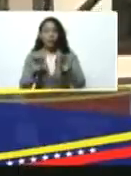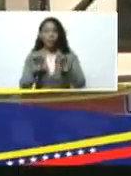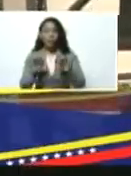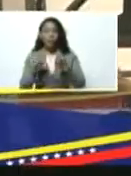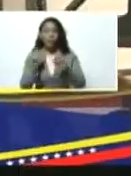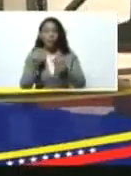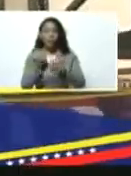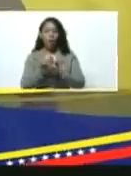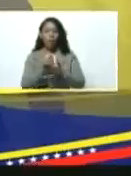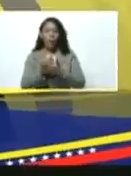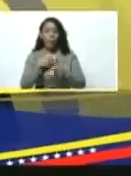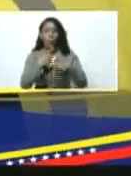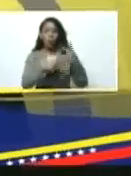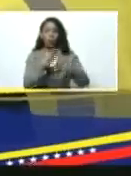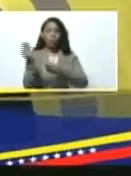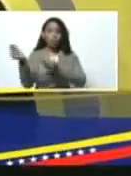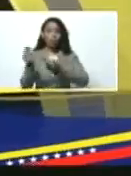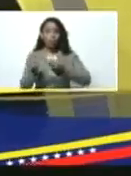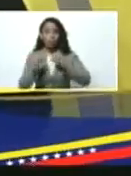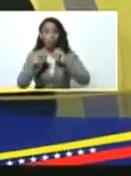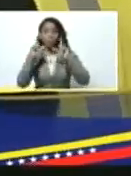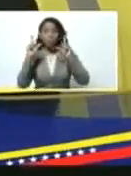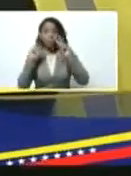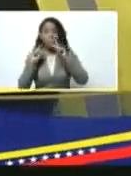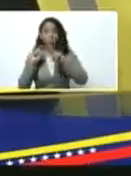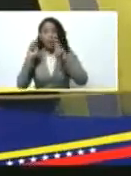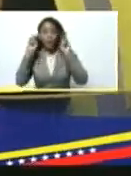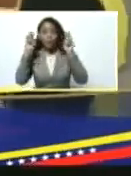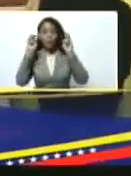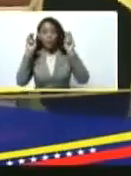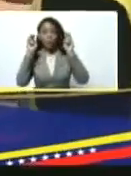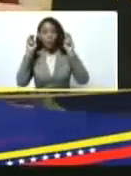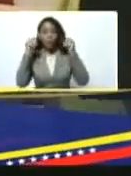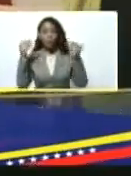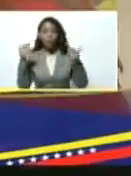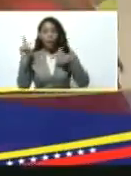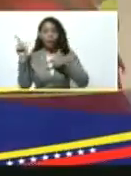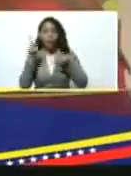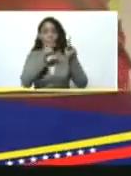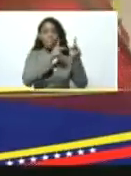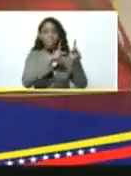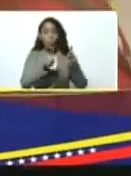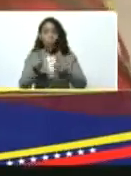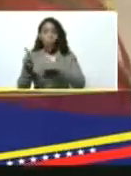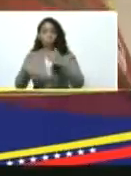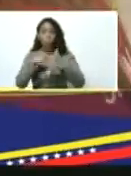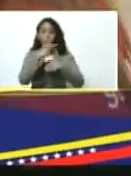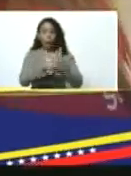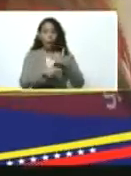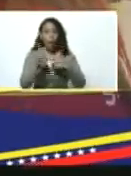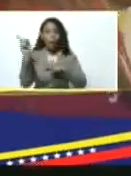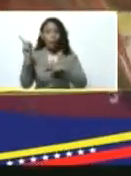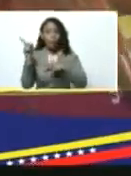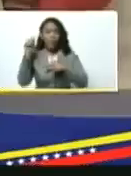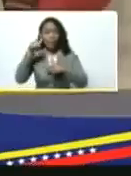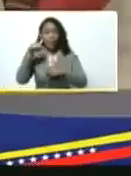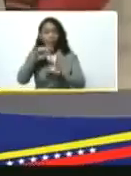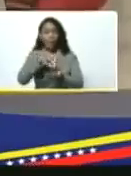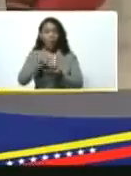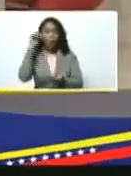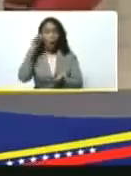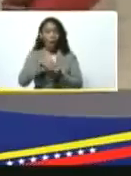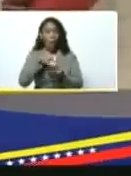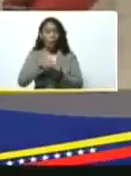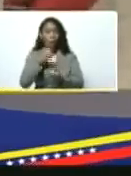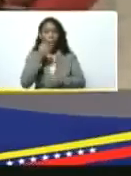Economía Productiva también nos diera sus impresiones acerca del lanzamiento de este programa y de la apertura de este almacén en el estado Carabobo.